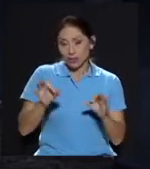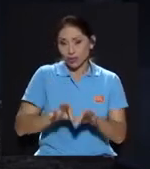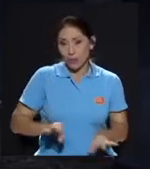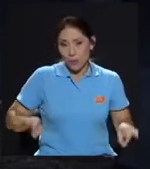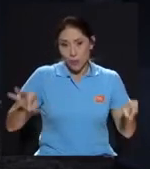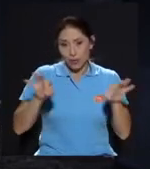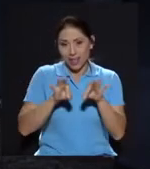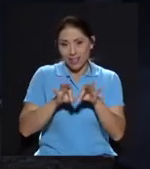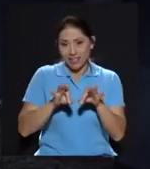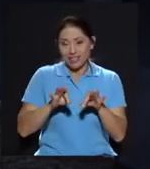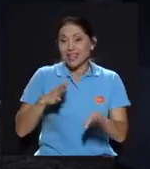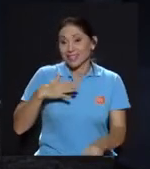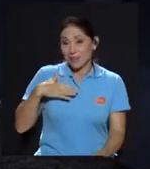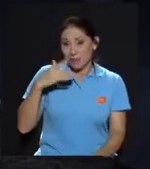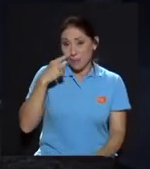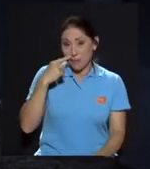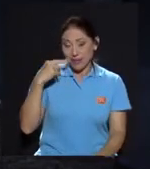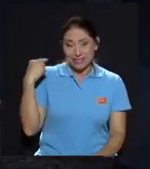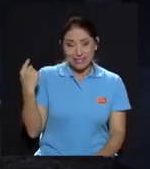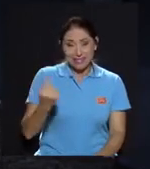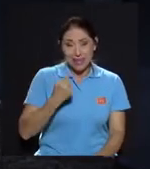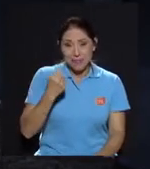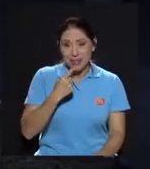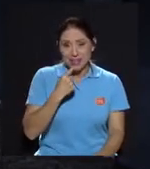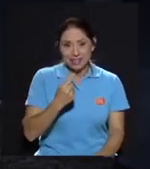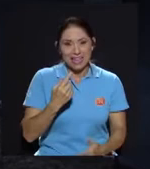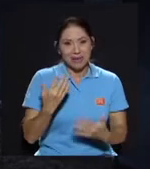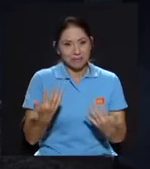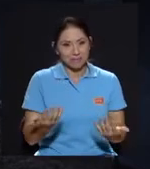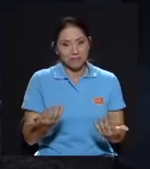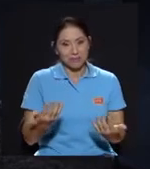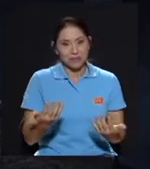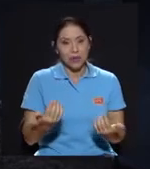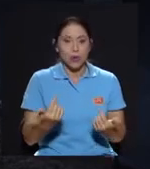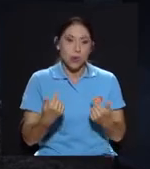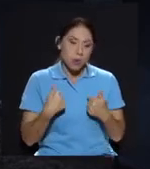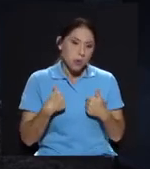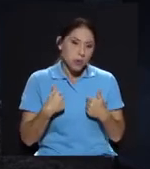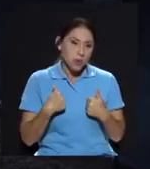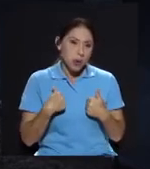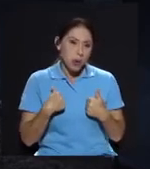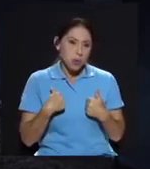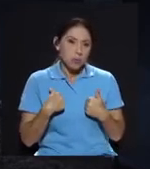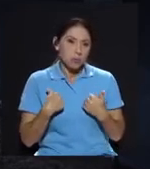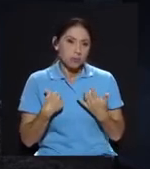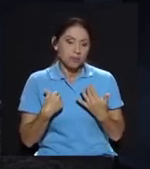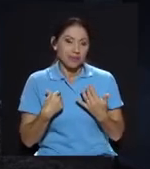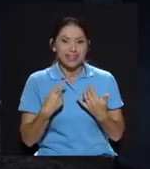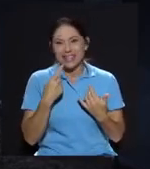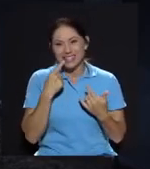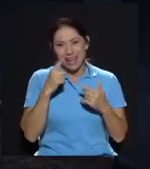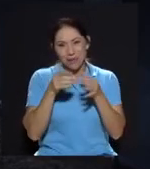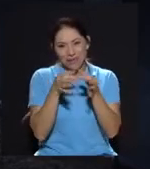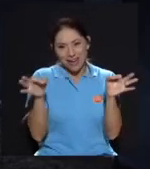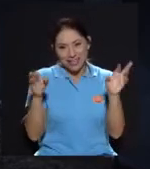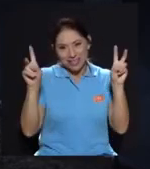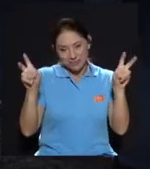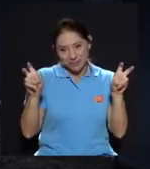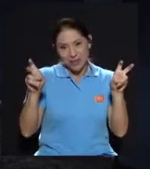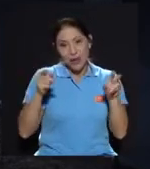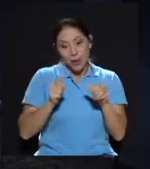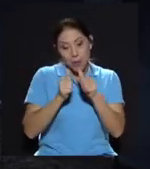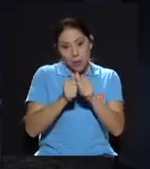papá siempre decía de esta manera uno amar a la yegua donde dice el patrono